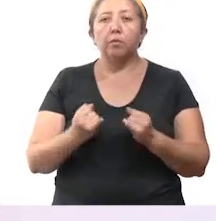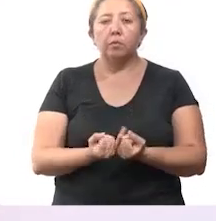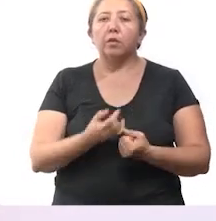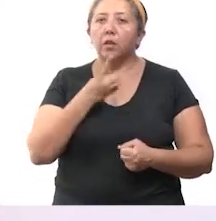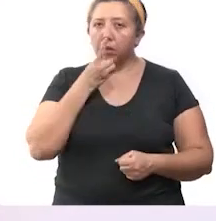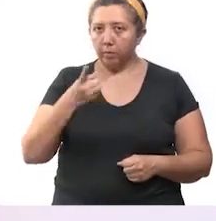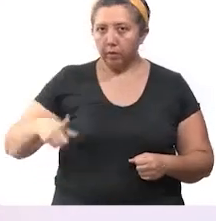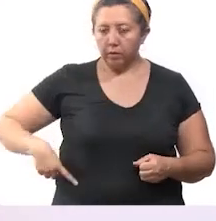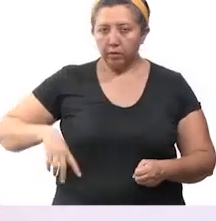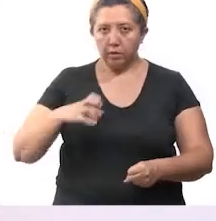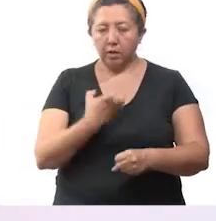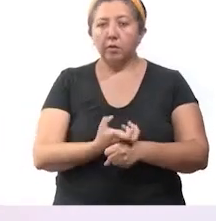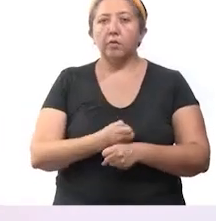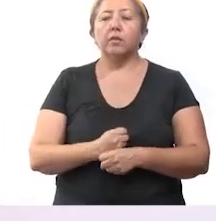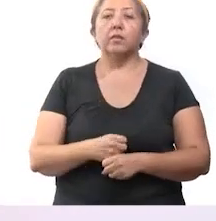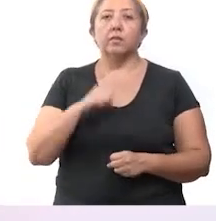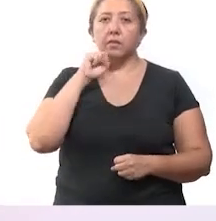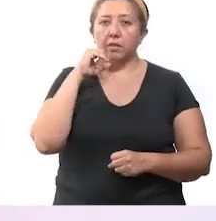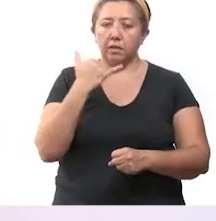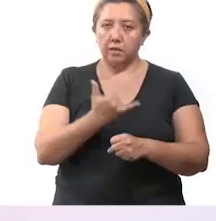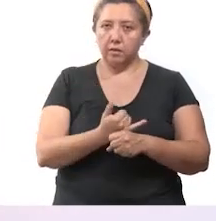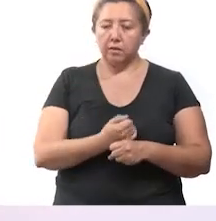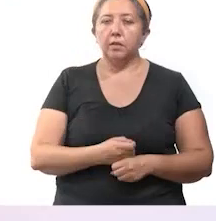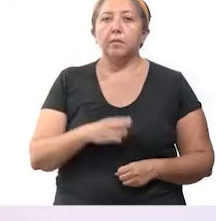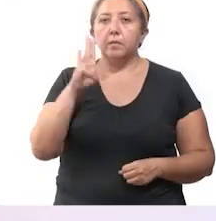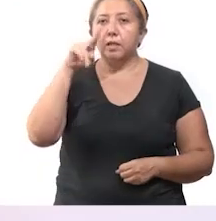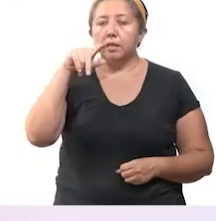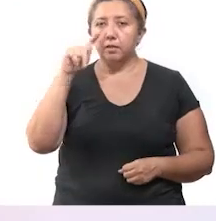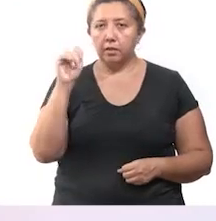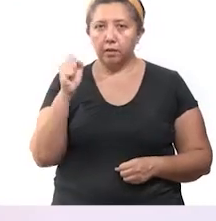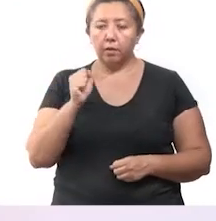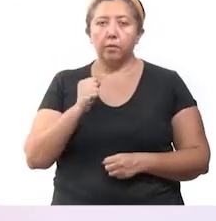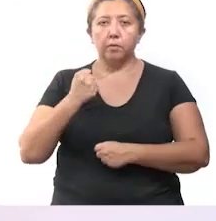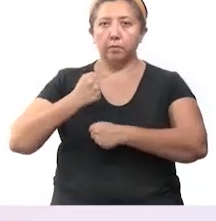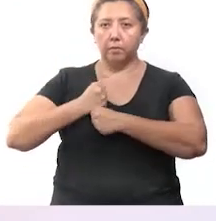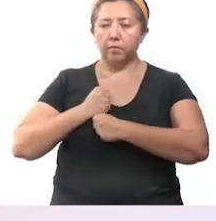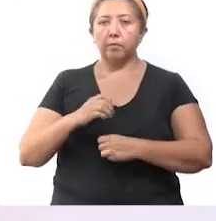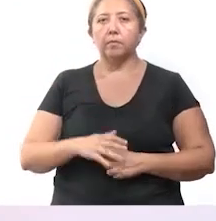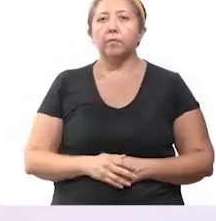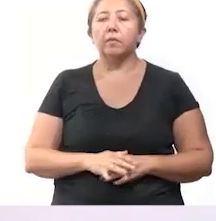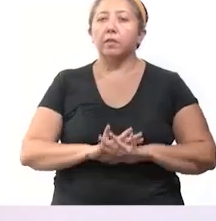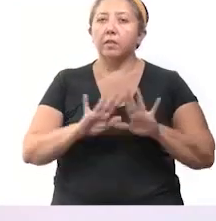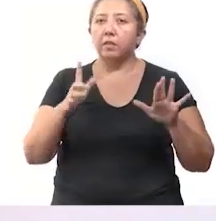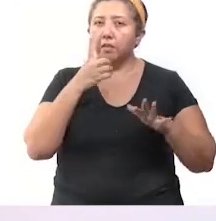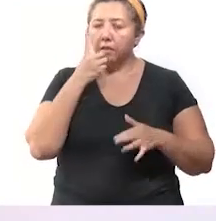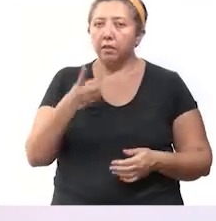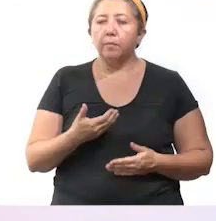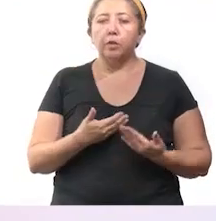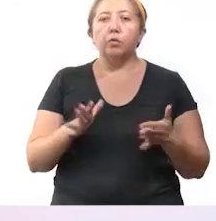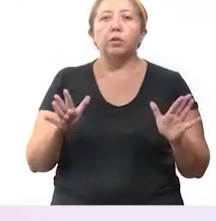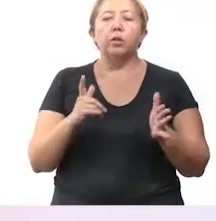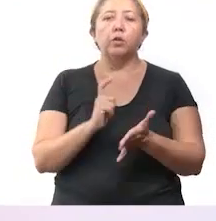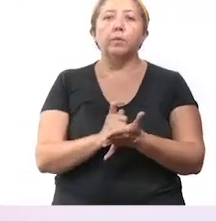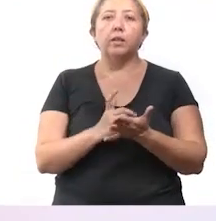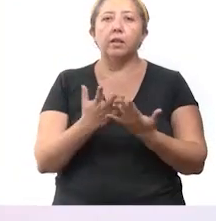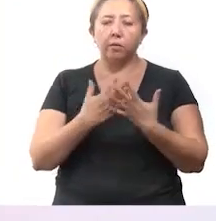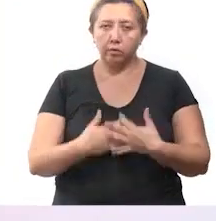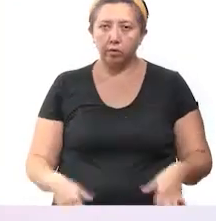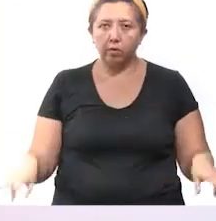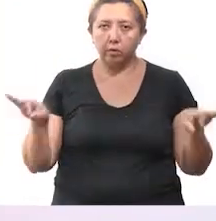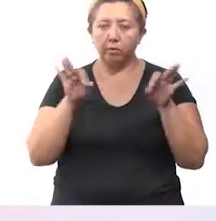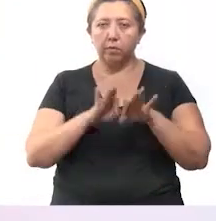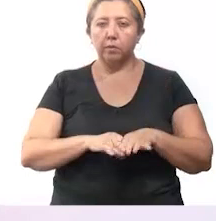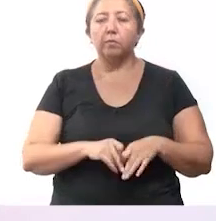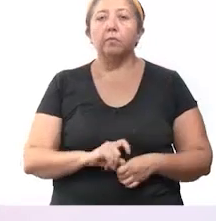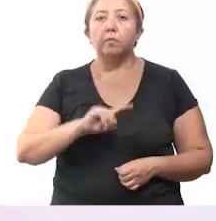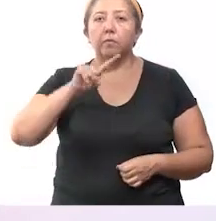manera conjunta el Gobierno del Estado, la Secretaría del Bienestar y las Fuerzas Armadas. Como se ha señalado en la reapertura económica,